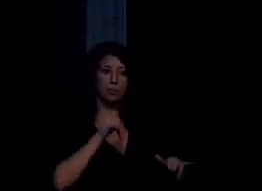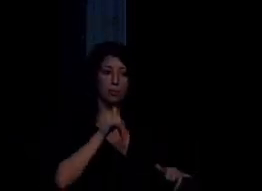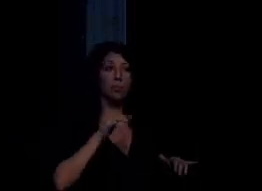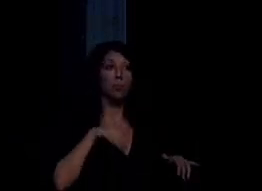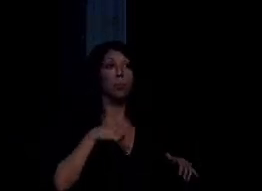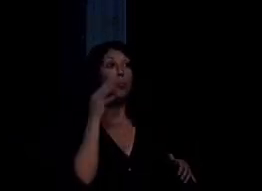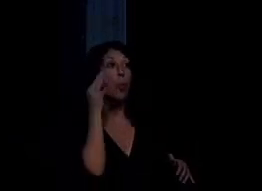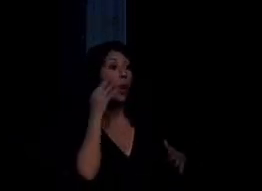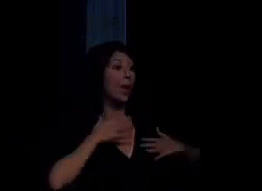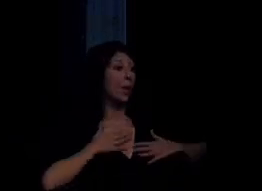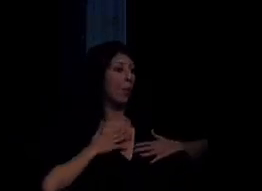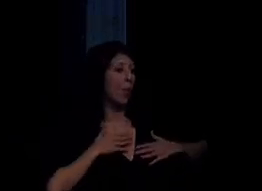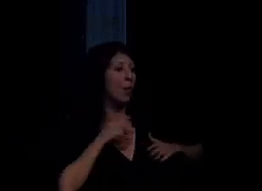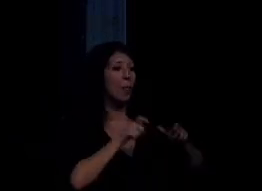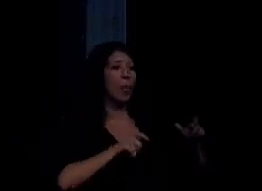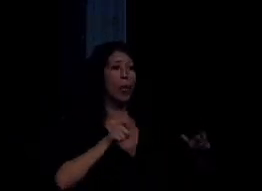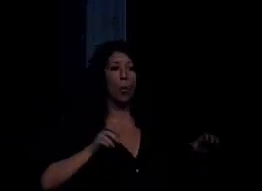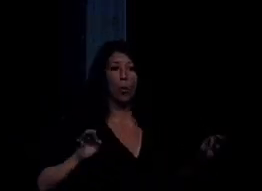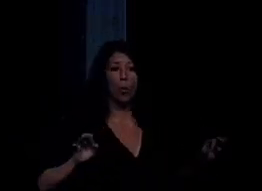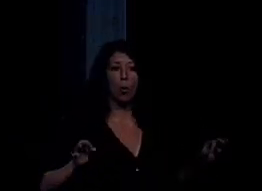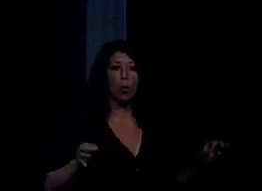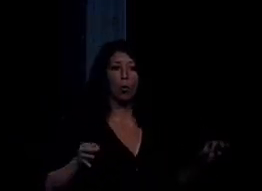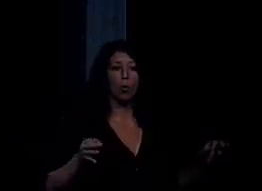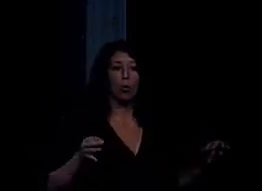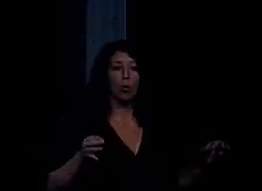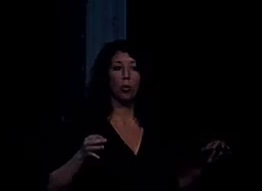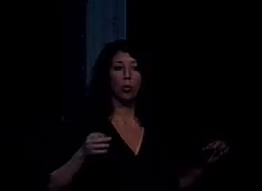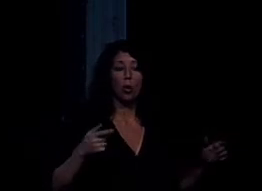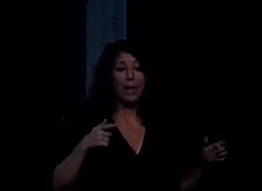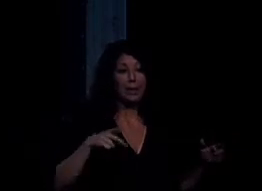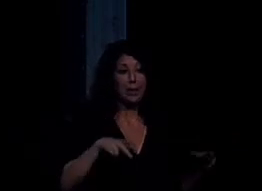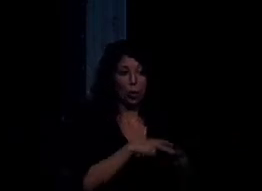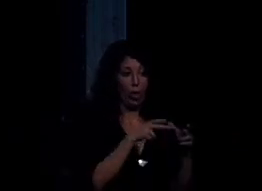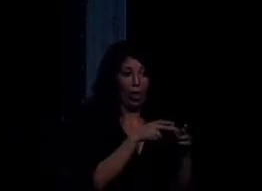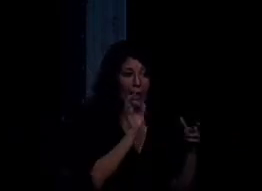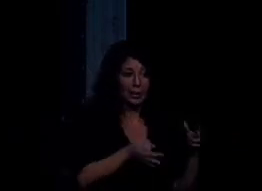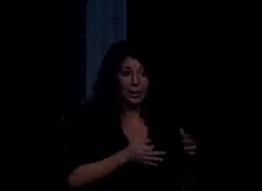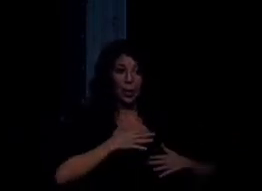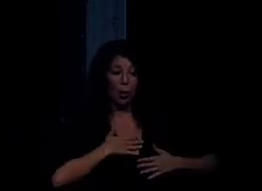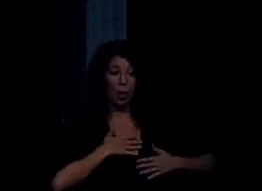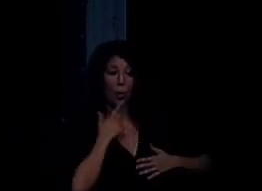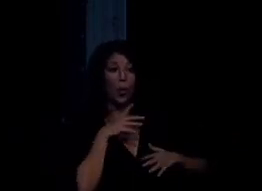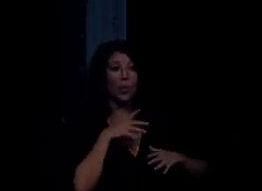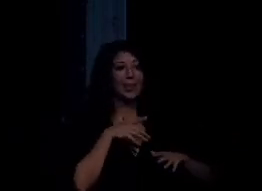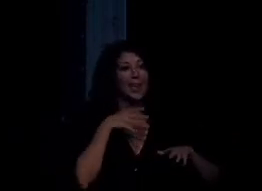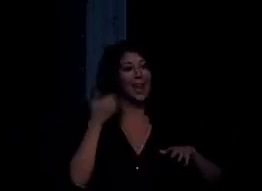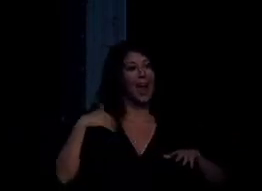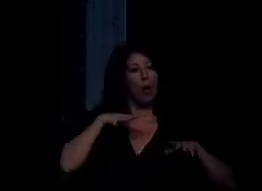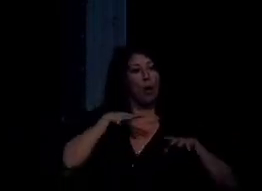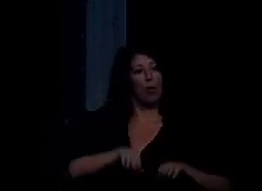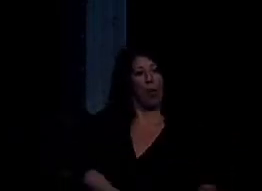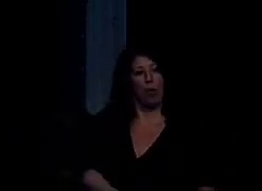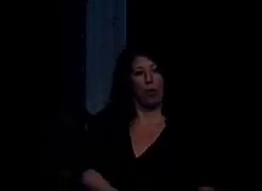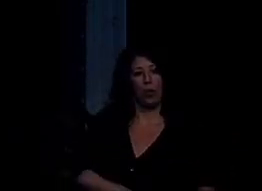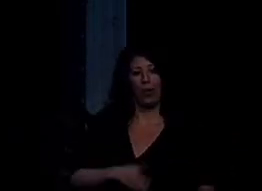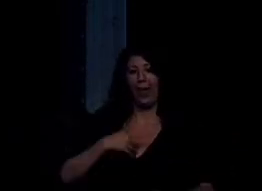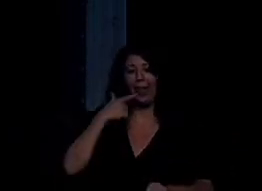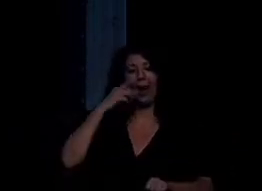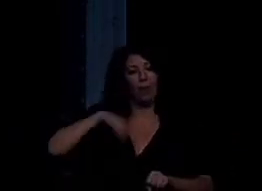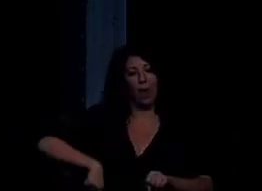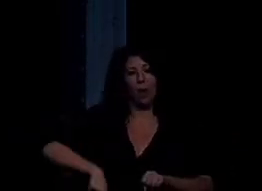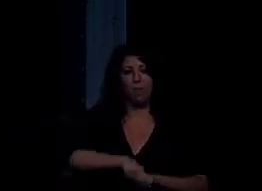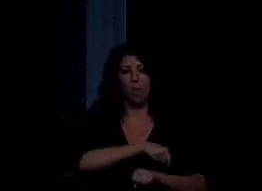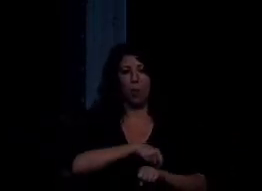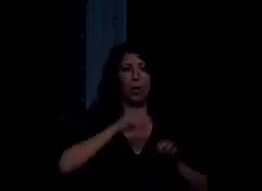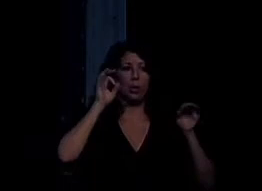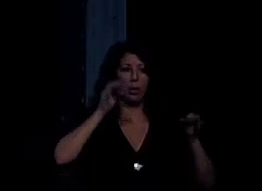cuerpo de las mujeres como un cuerpo indudablemente social, un cuerpo ocupado indudablemente político, ¿no? A lo